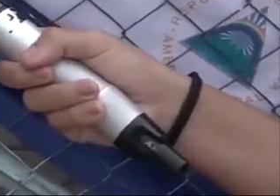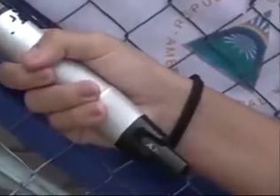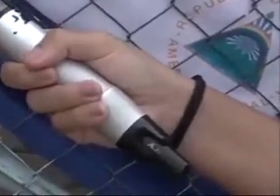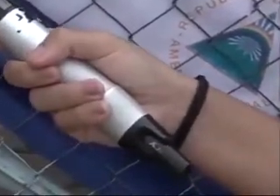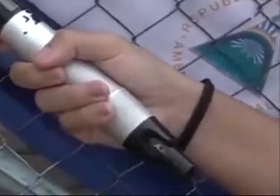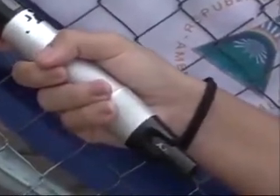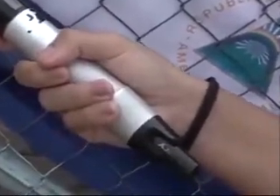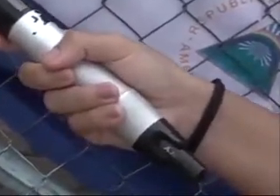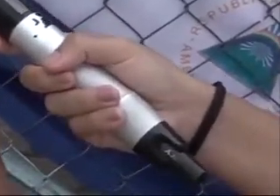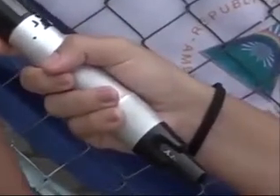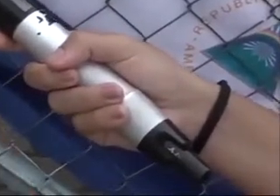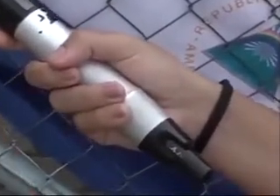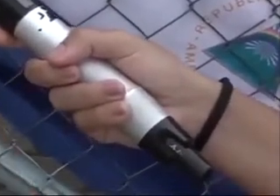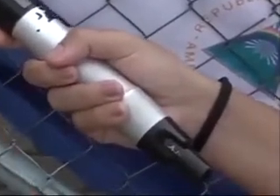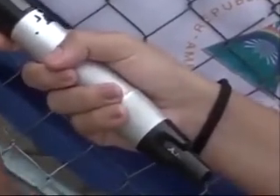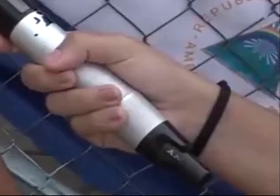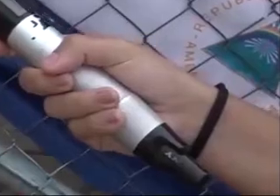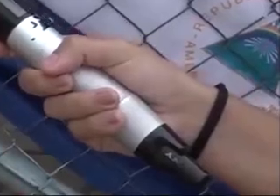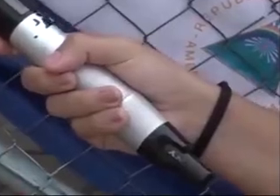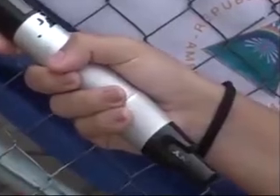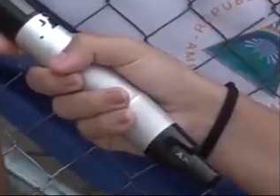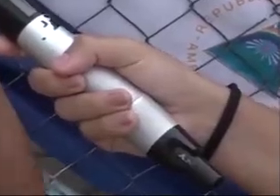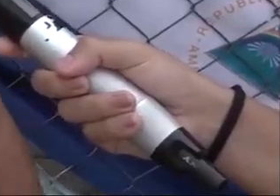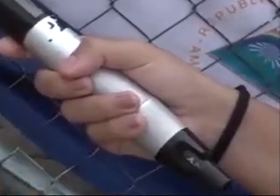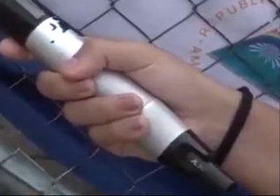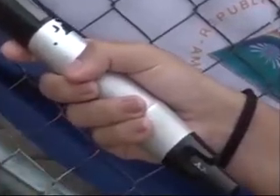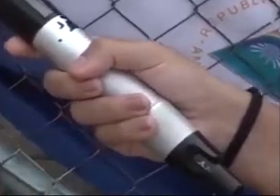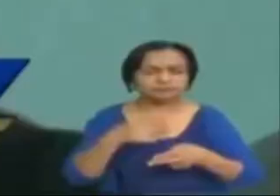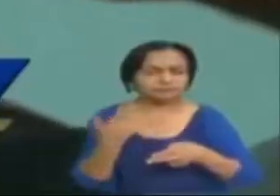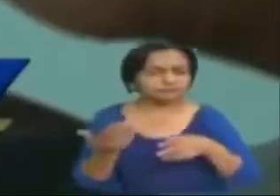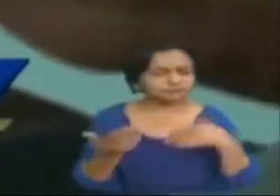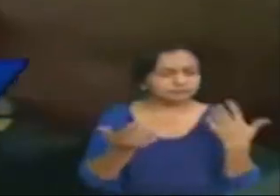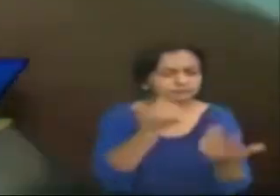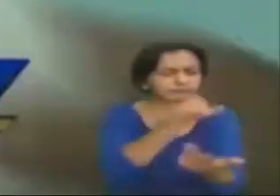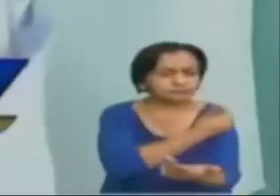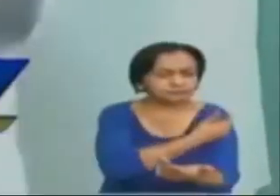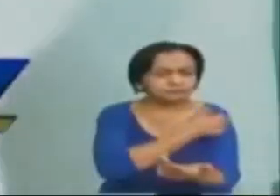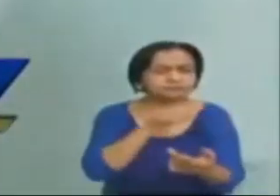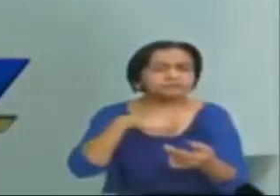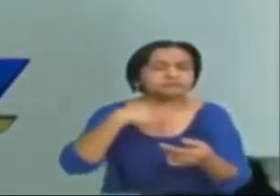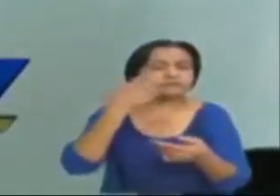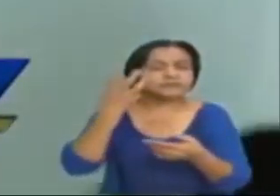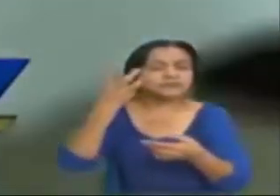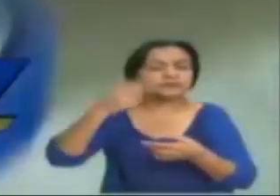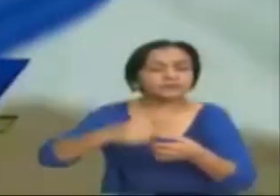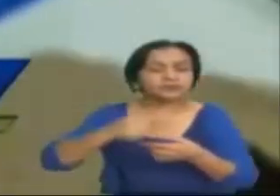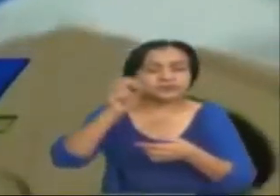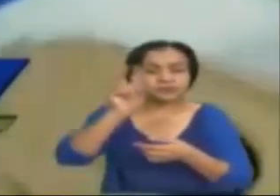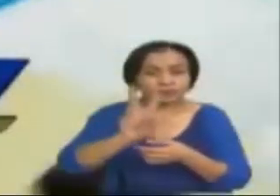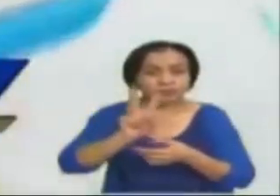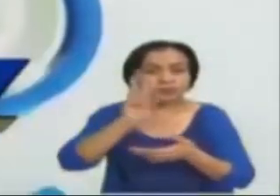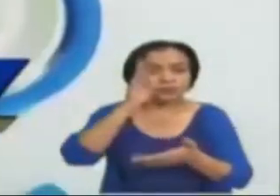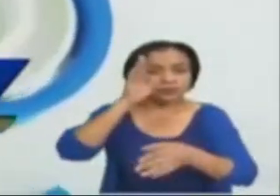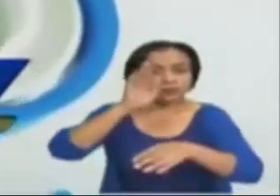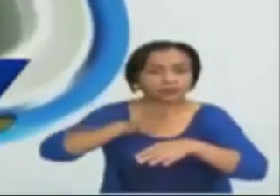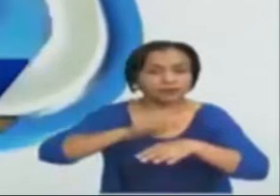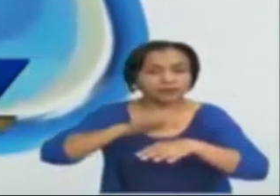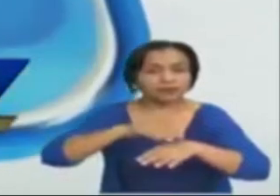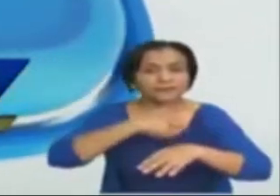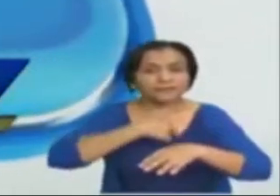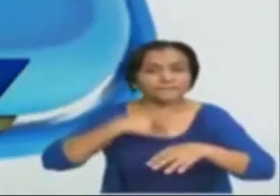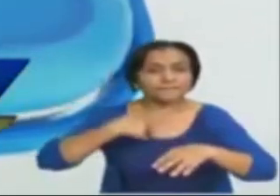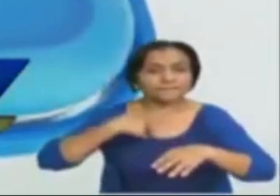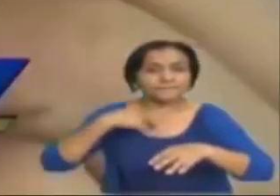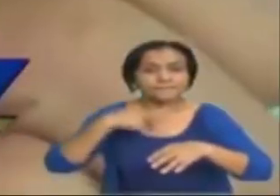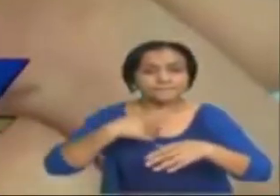virus no mide, sea joven, sea adulto, nada. La estrategia recién anunciada por las autoridades es que el MinSA